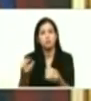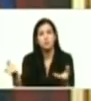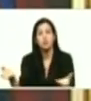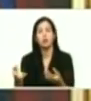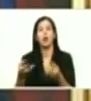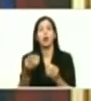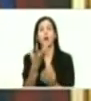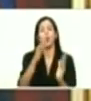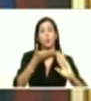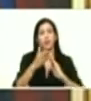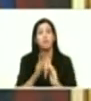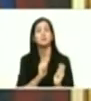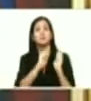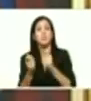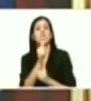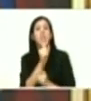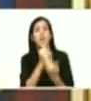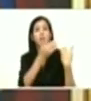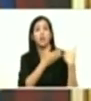de las comunes y los consejos comunales